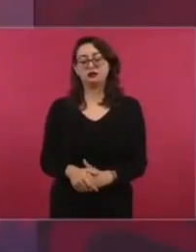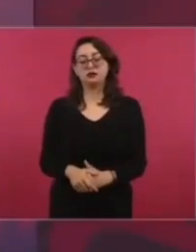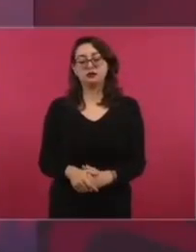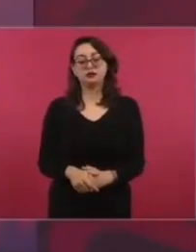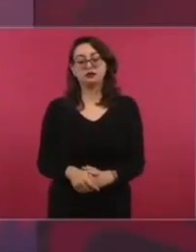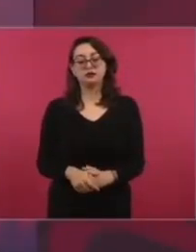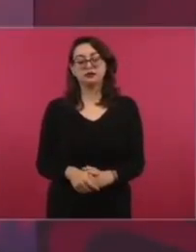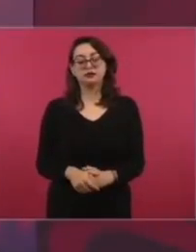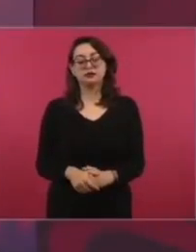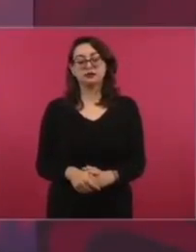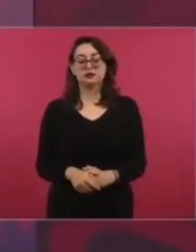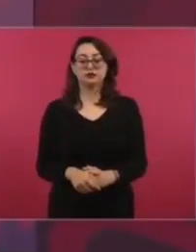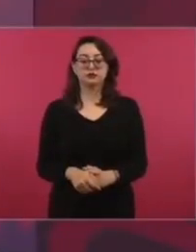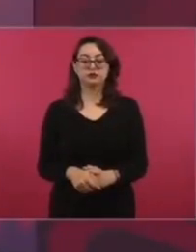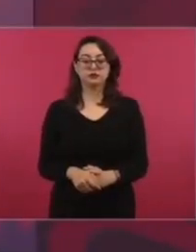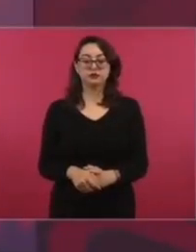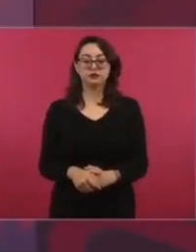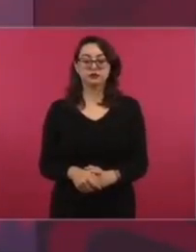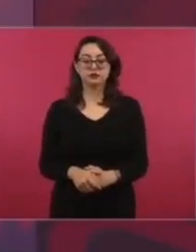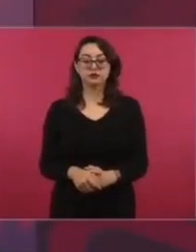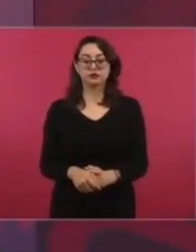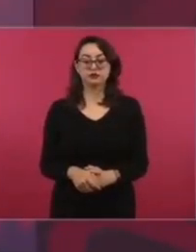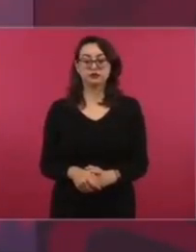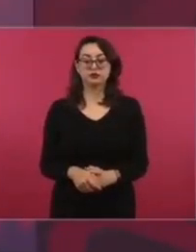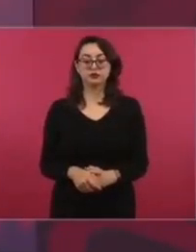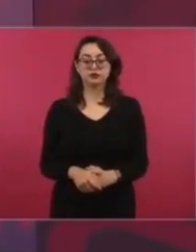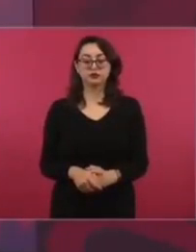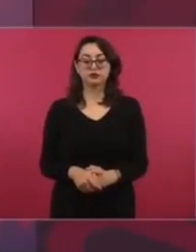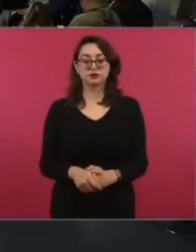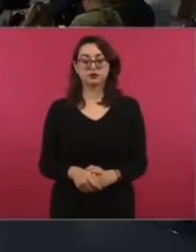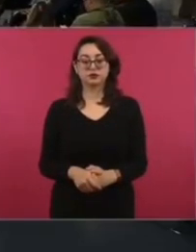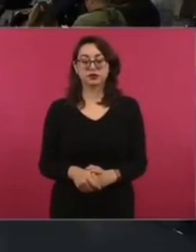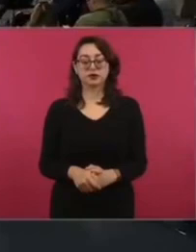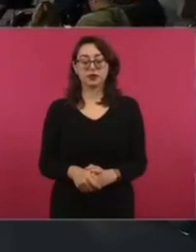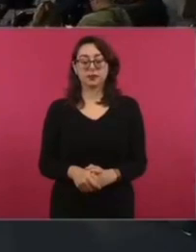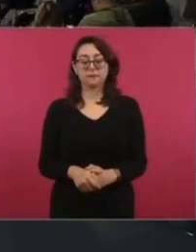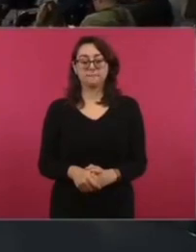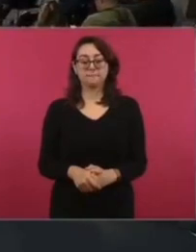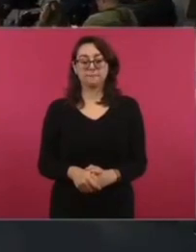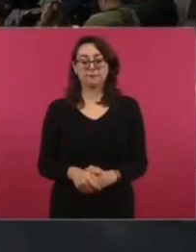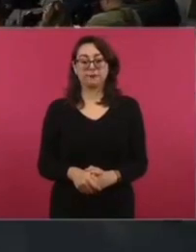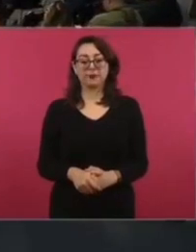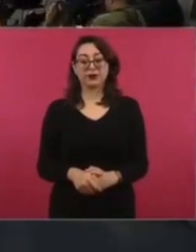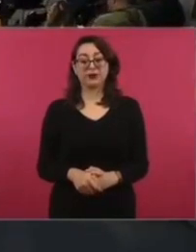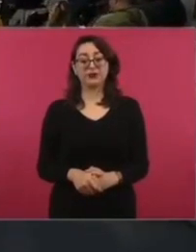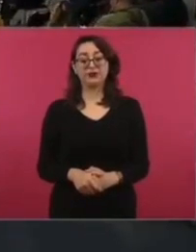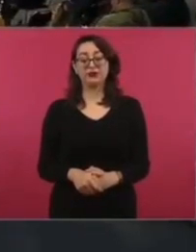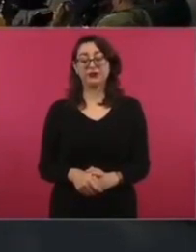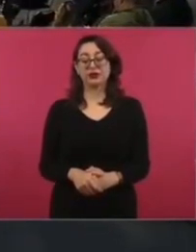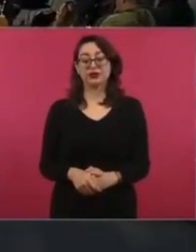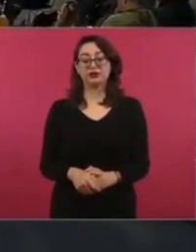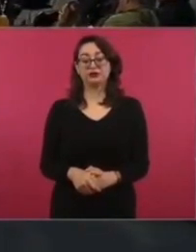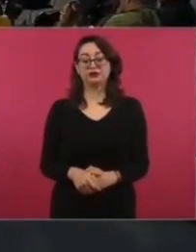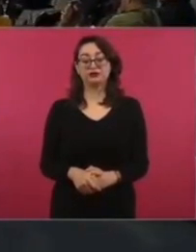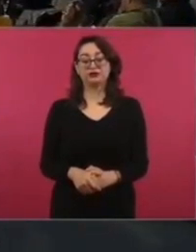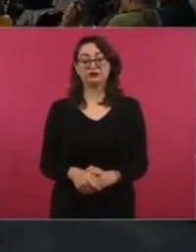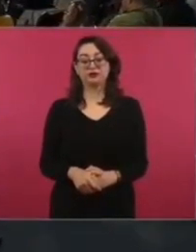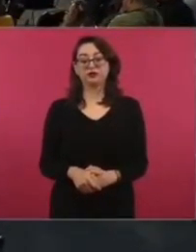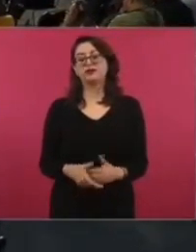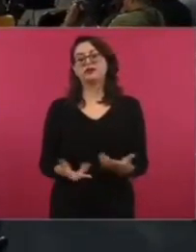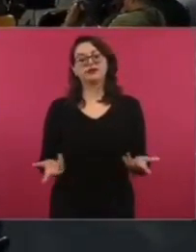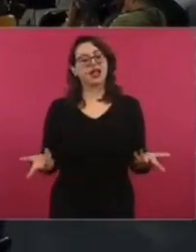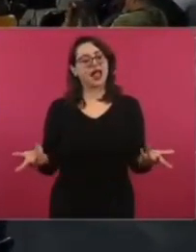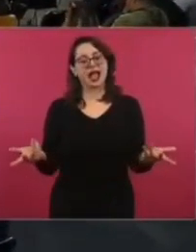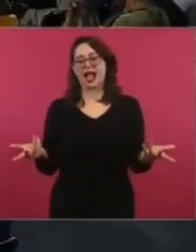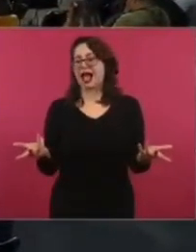resuelvan ya estar este si lo van a resolver A favor o en contra pero que se resuelva conforme a la ley yo no